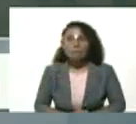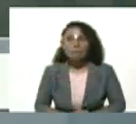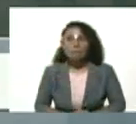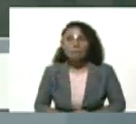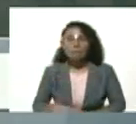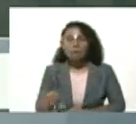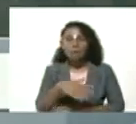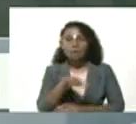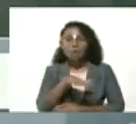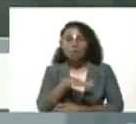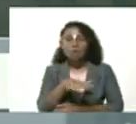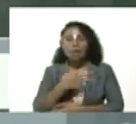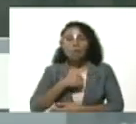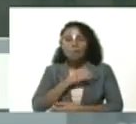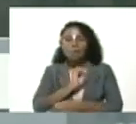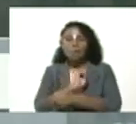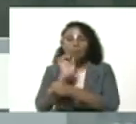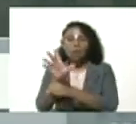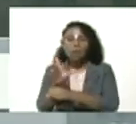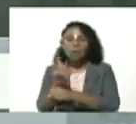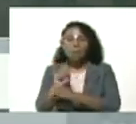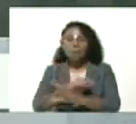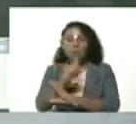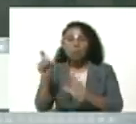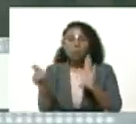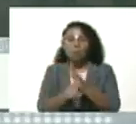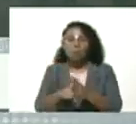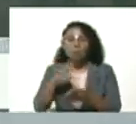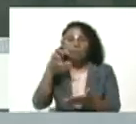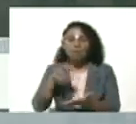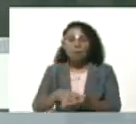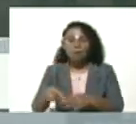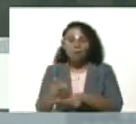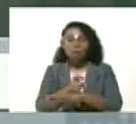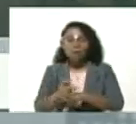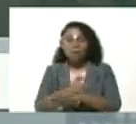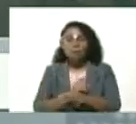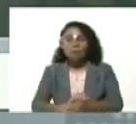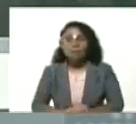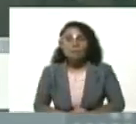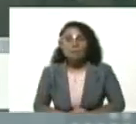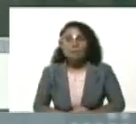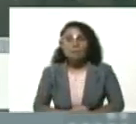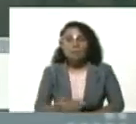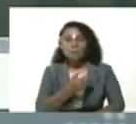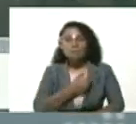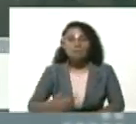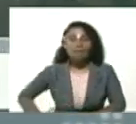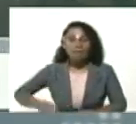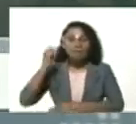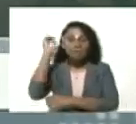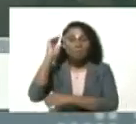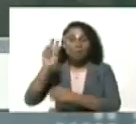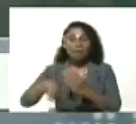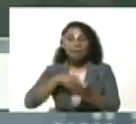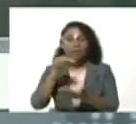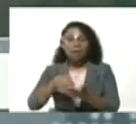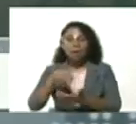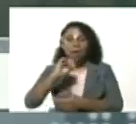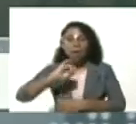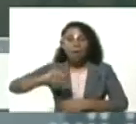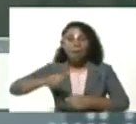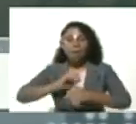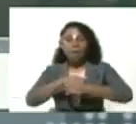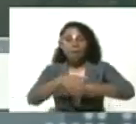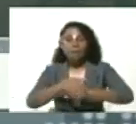donde está nuestro enviado plenipotenciario como Estado, como gobierno, el presidente de la Asamblea Nacional, Jorge